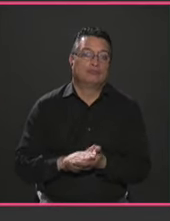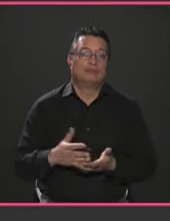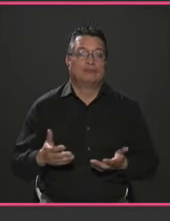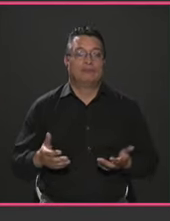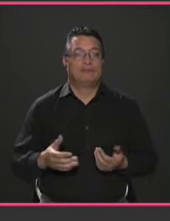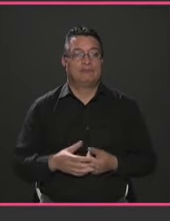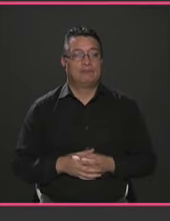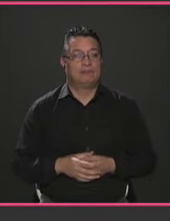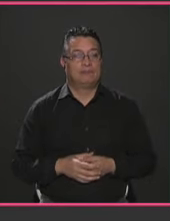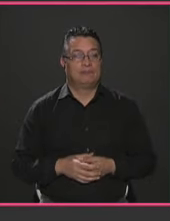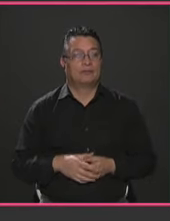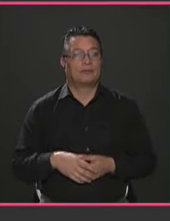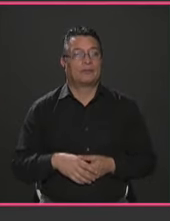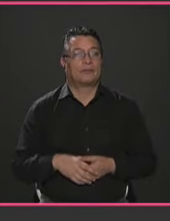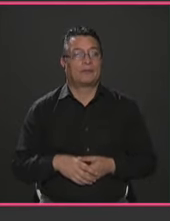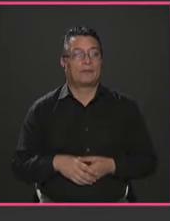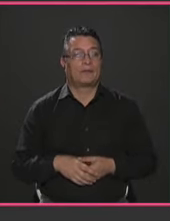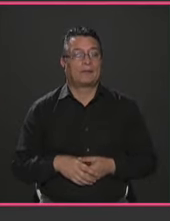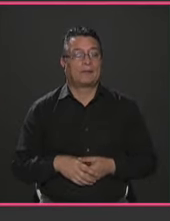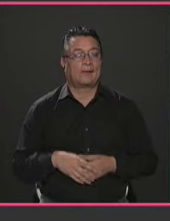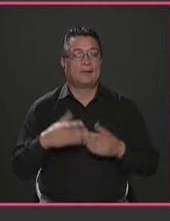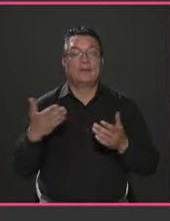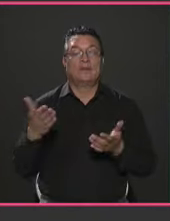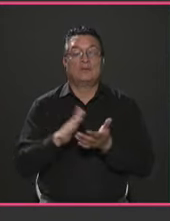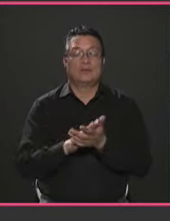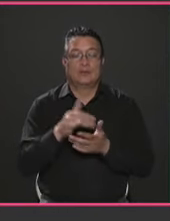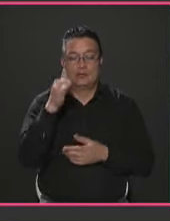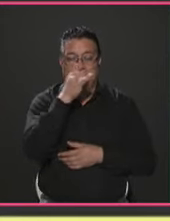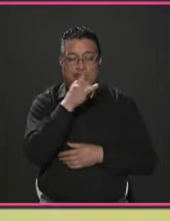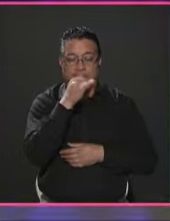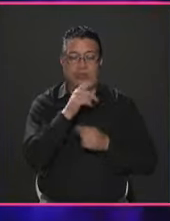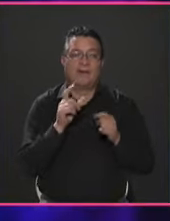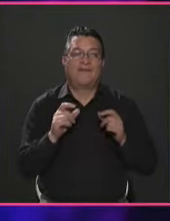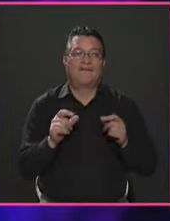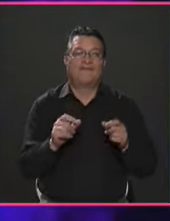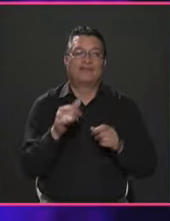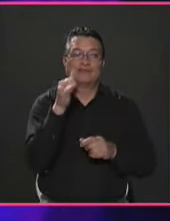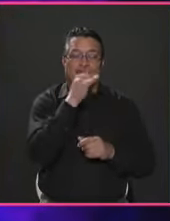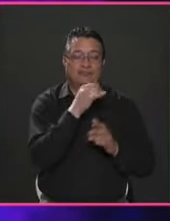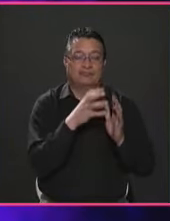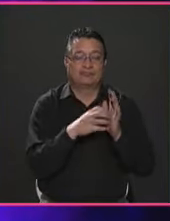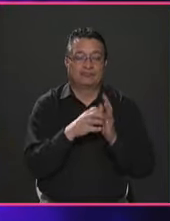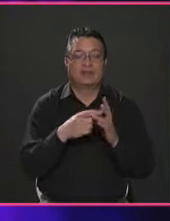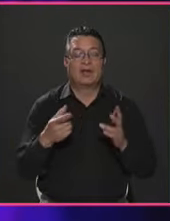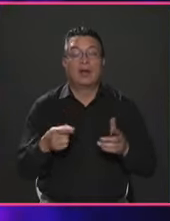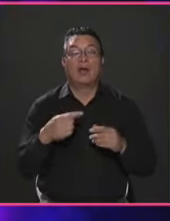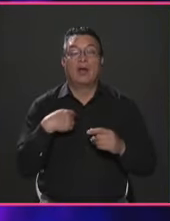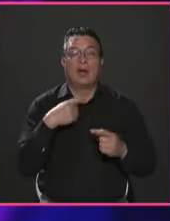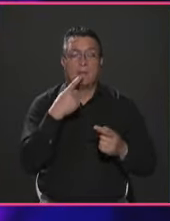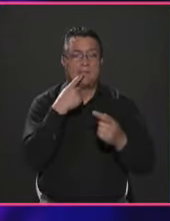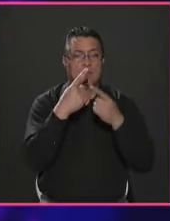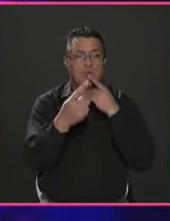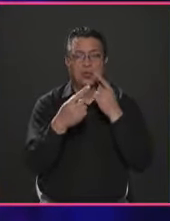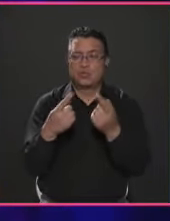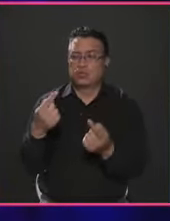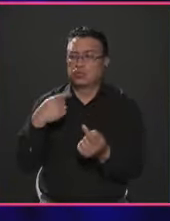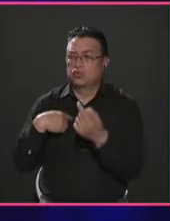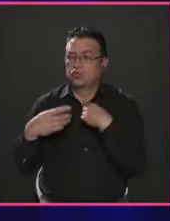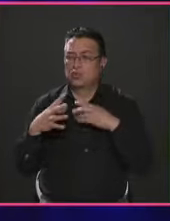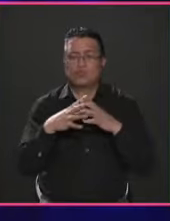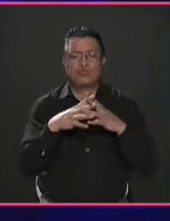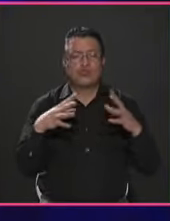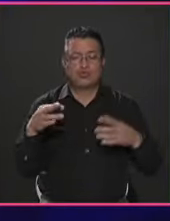murió de infección la pregunta que me han hecho muy